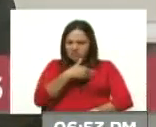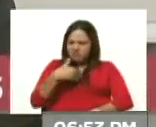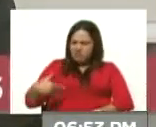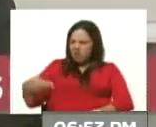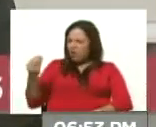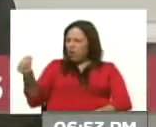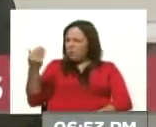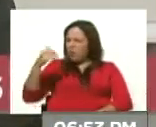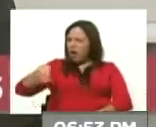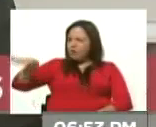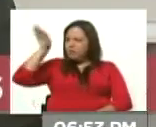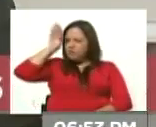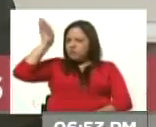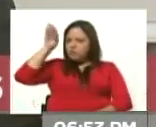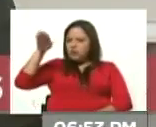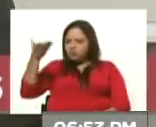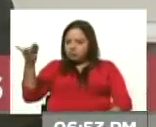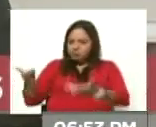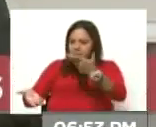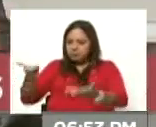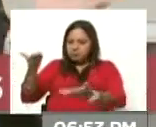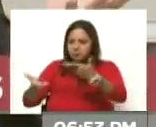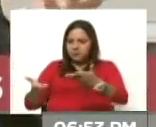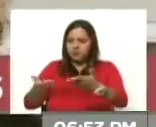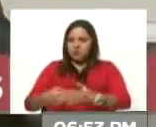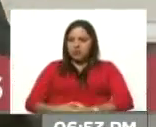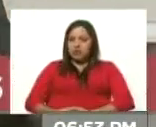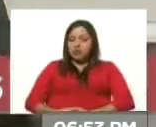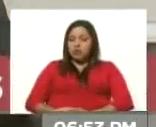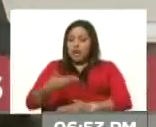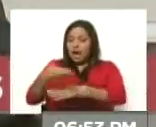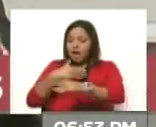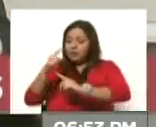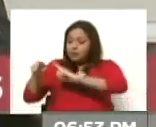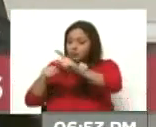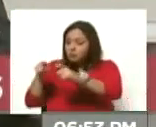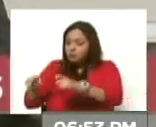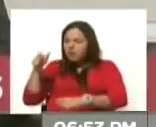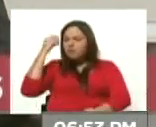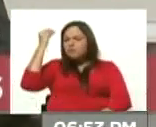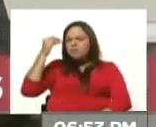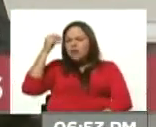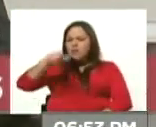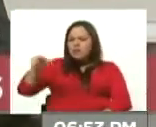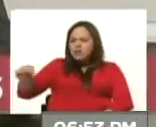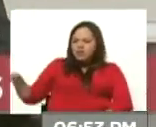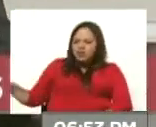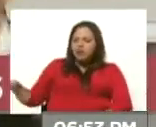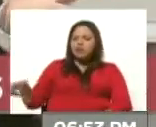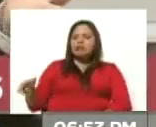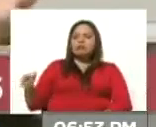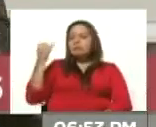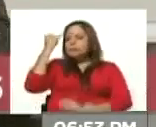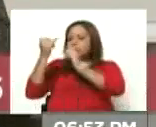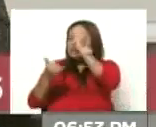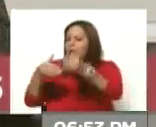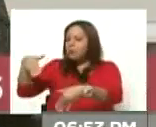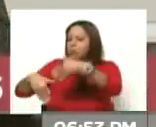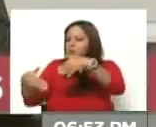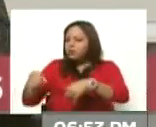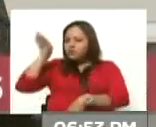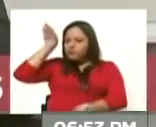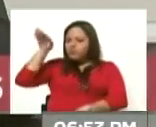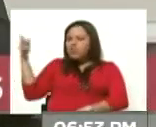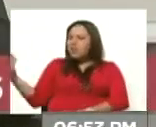que ustedes hacen de la tasa de variación de las principales variables analizadas la percepción de la gente de la percepción político-electoral que podríamos esperar